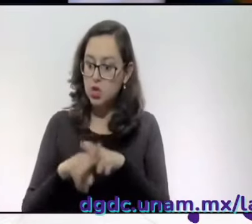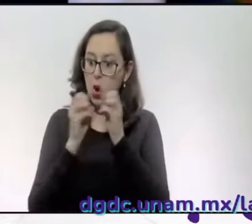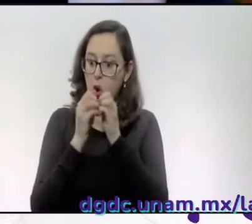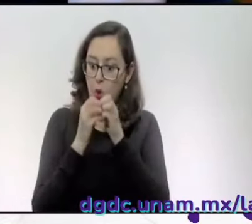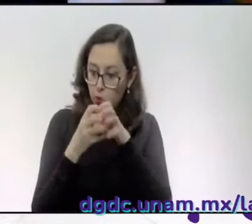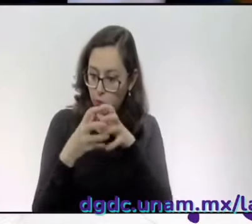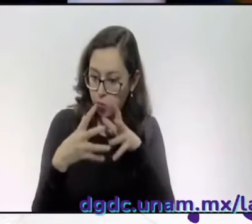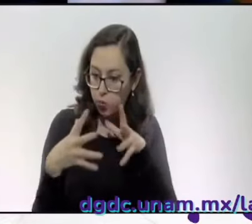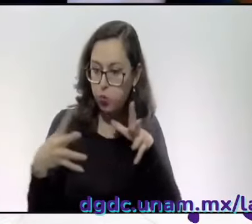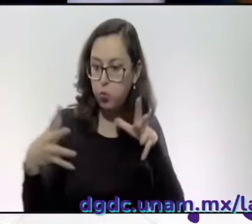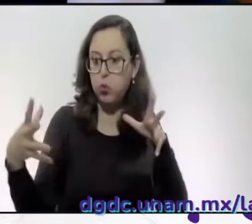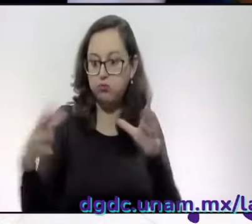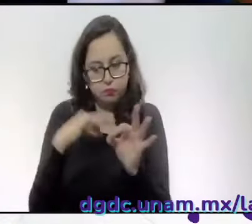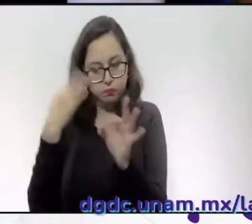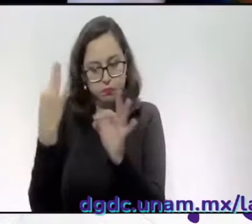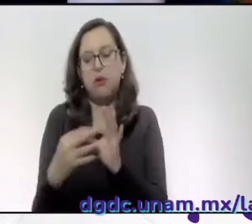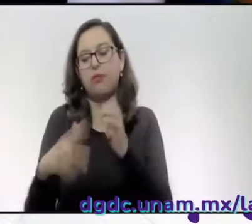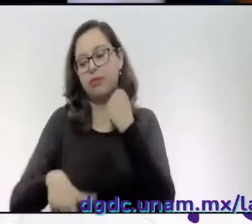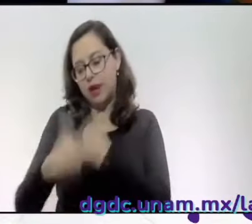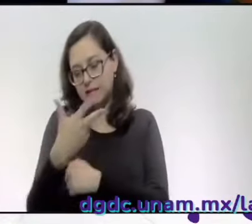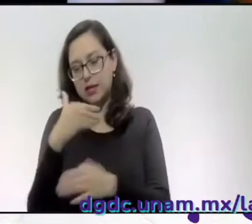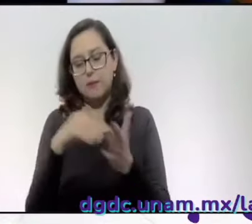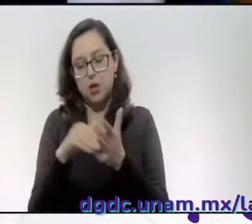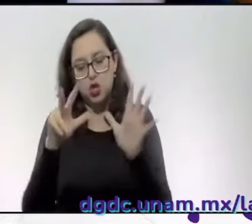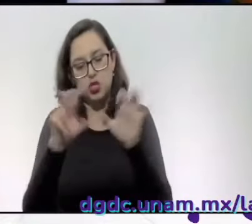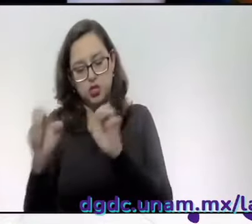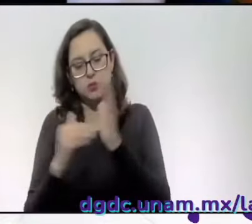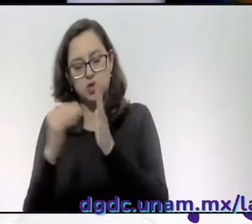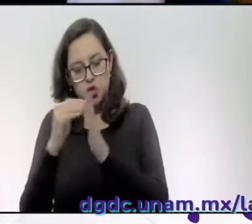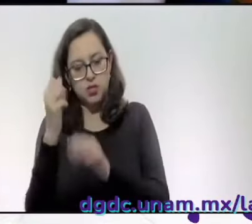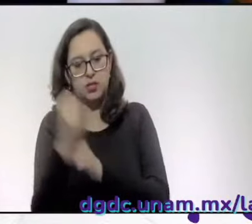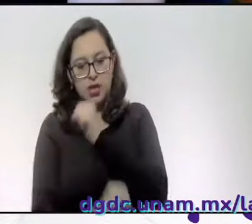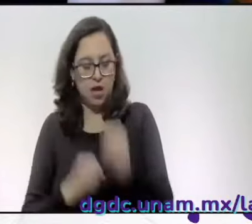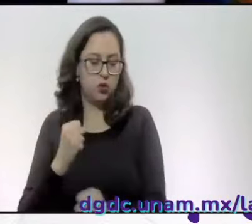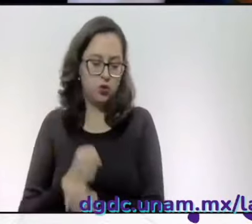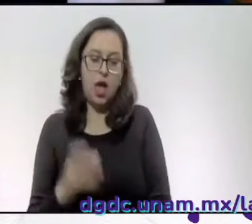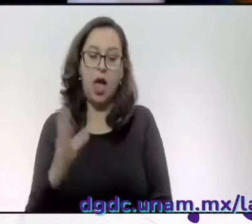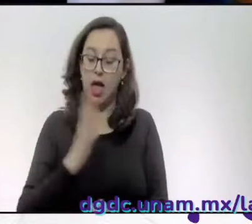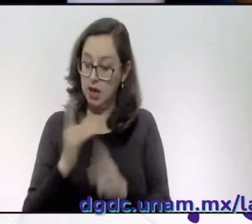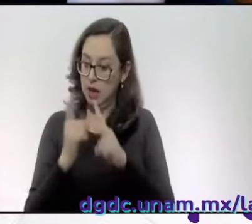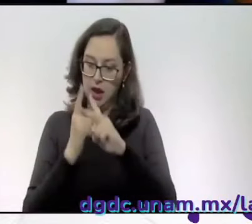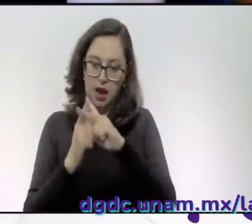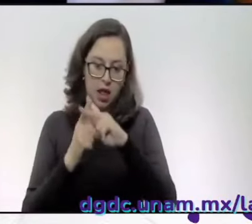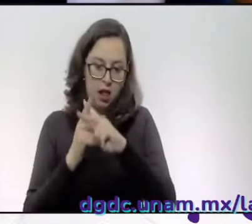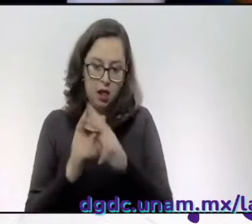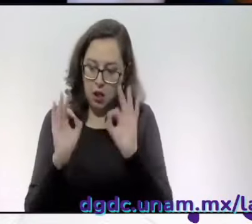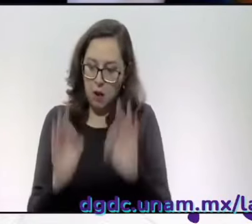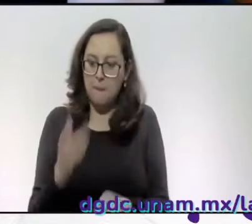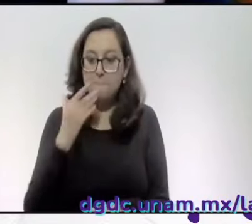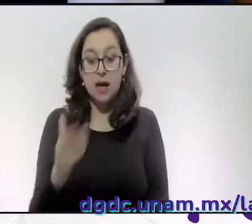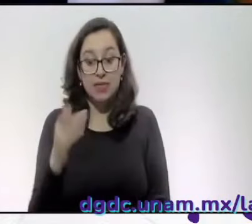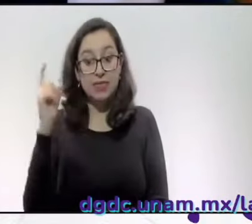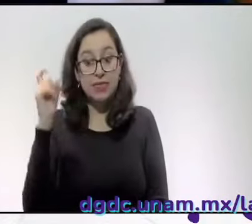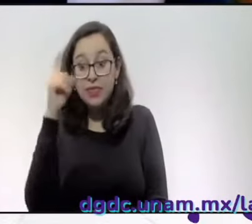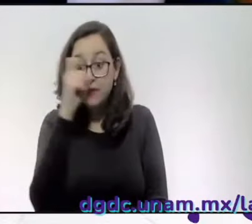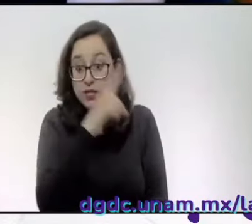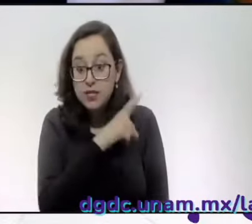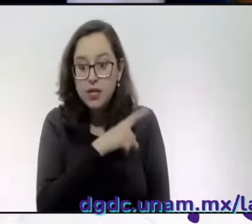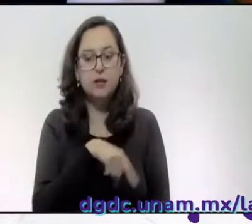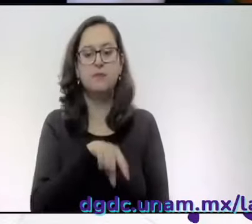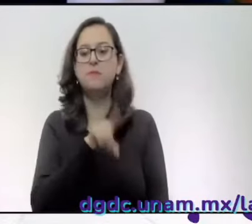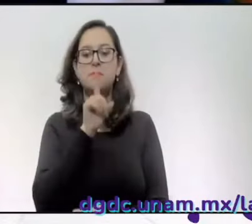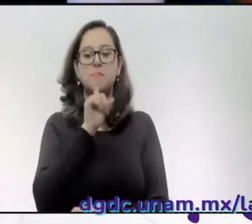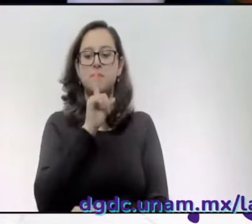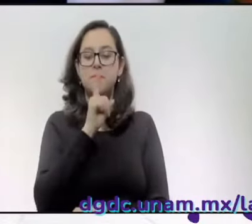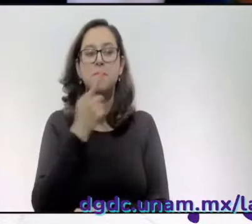muy buenas medidas hoy en día de la densidad de materia, el universo, etc. Digo, el cálculo en realidad no es muy difícil. La parte difícil es medir las cosas, es medir cuánta